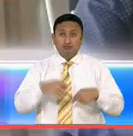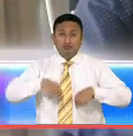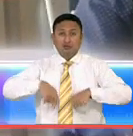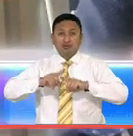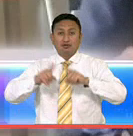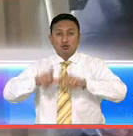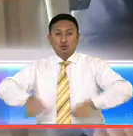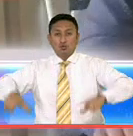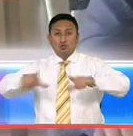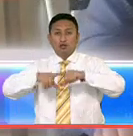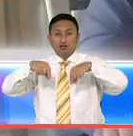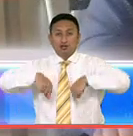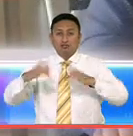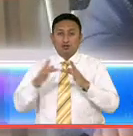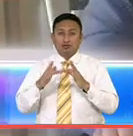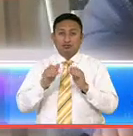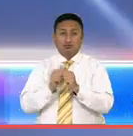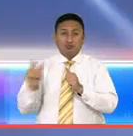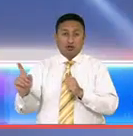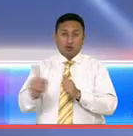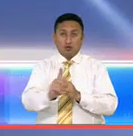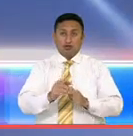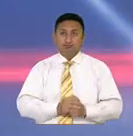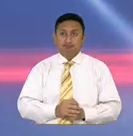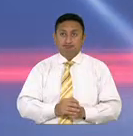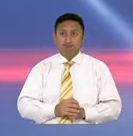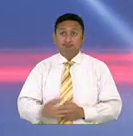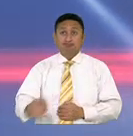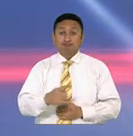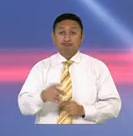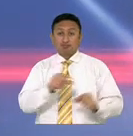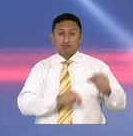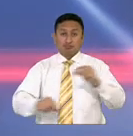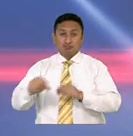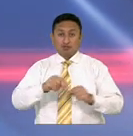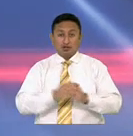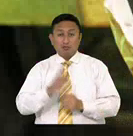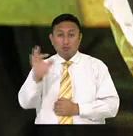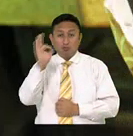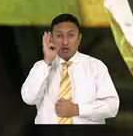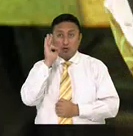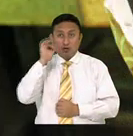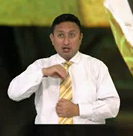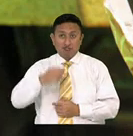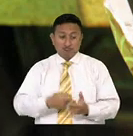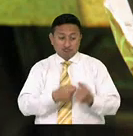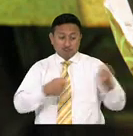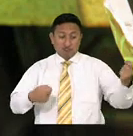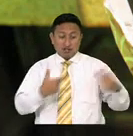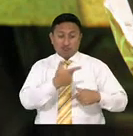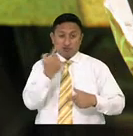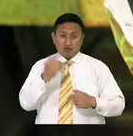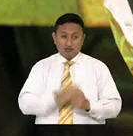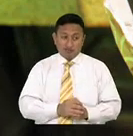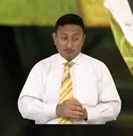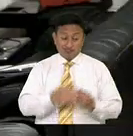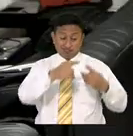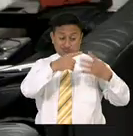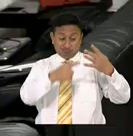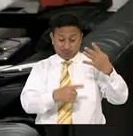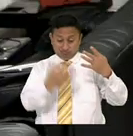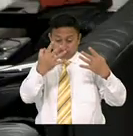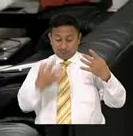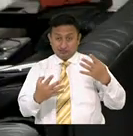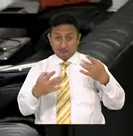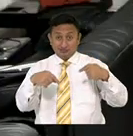en cada una vivero laboratorio casero marihuana armas blancas y de fuego un compendio de acciones que dejan